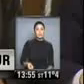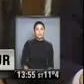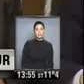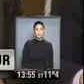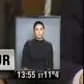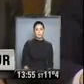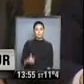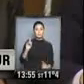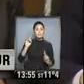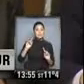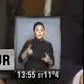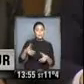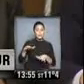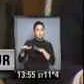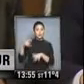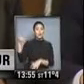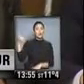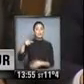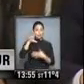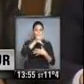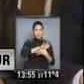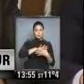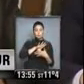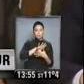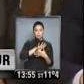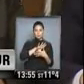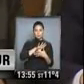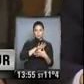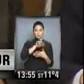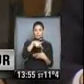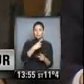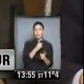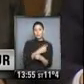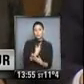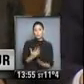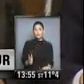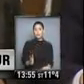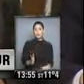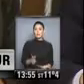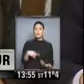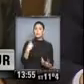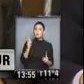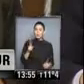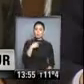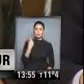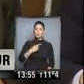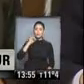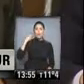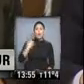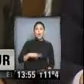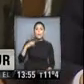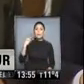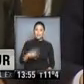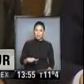a afectar a la región y que como tal estamos obligados